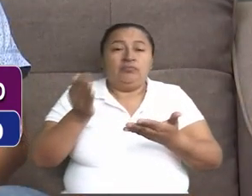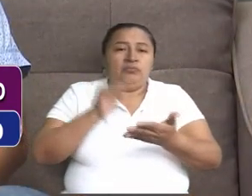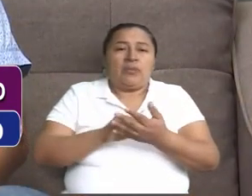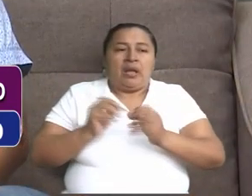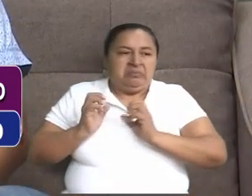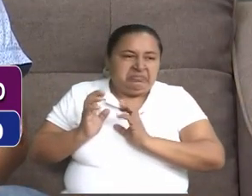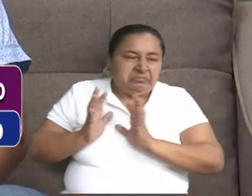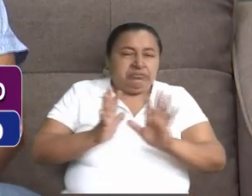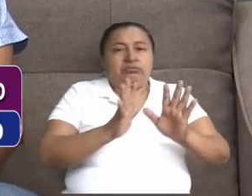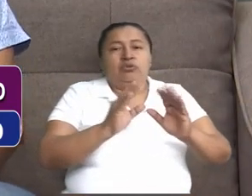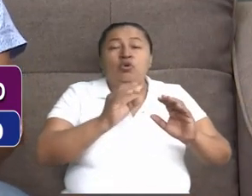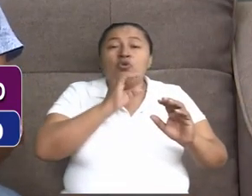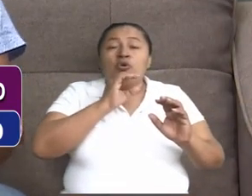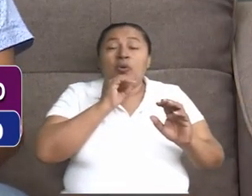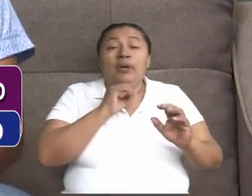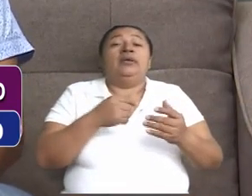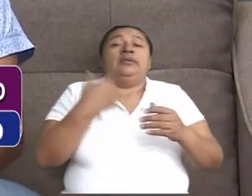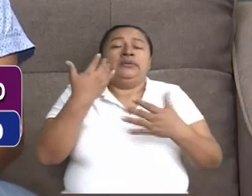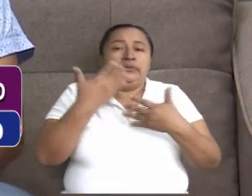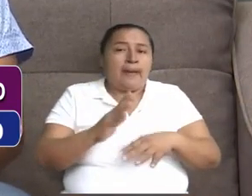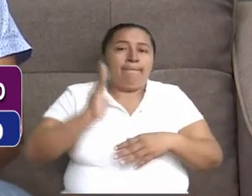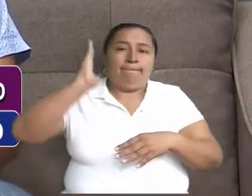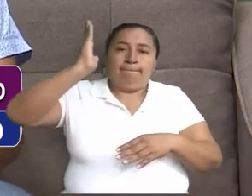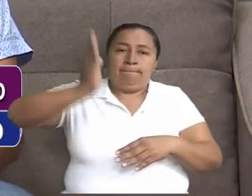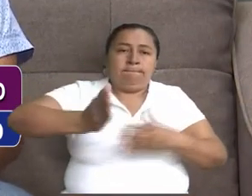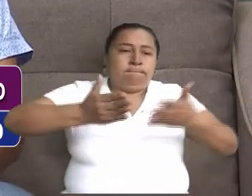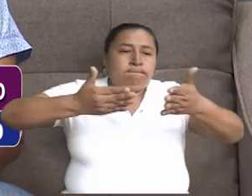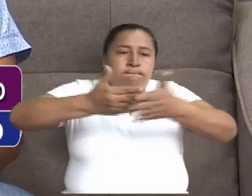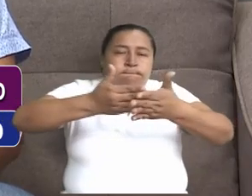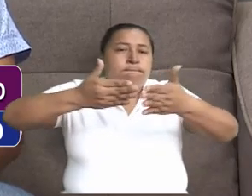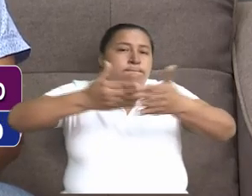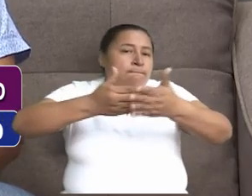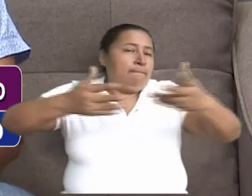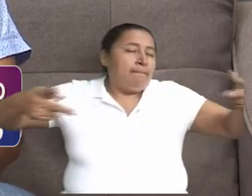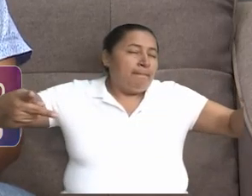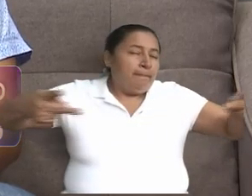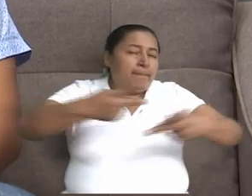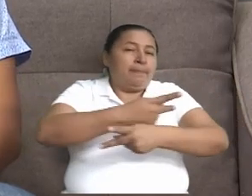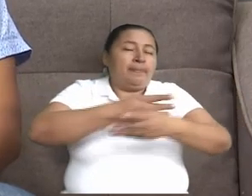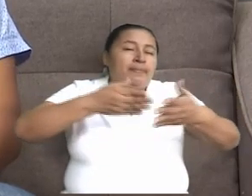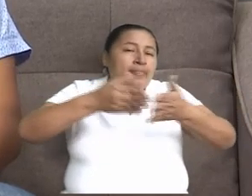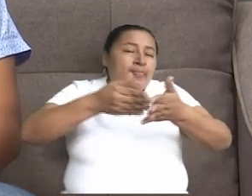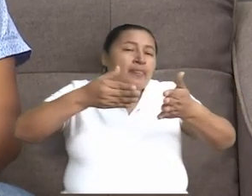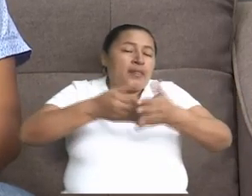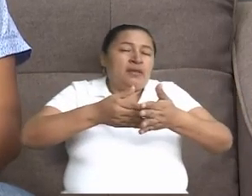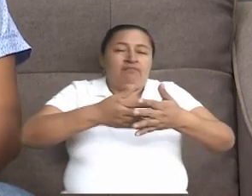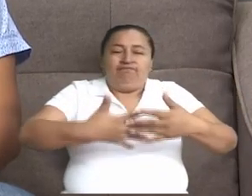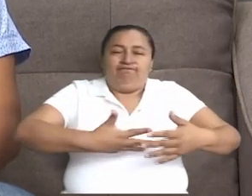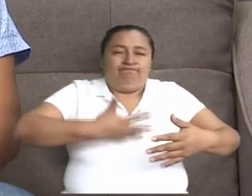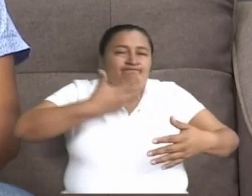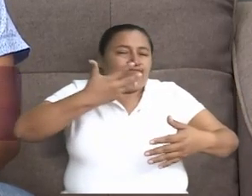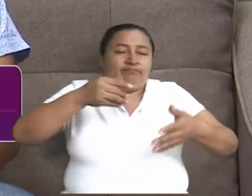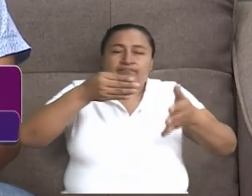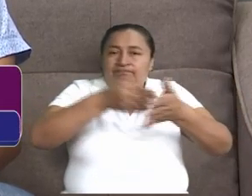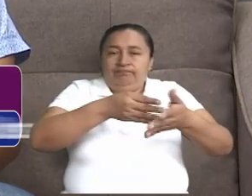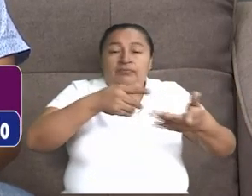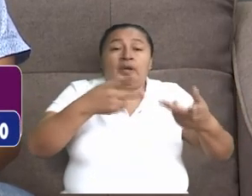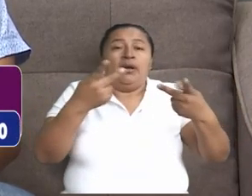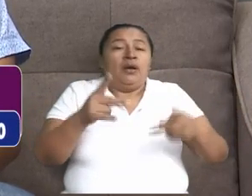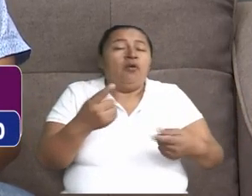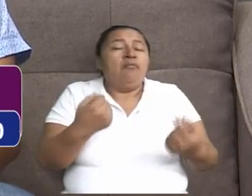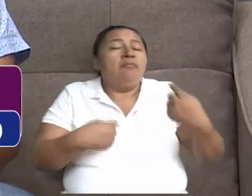Cuba, si de por sí el bloqueo ya es criminal y bastante oprobioso, todavía le ponen un